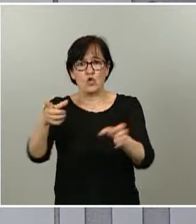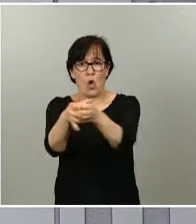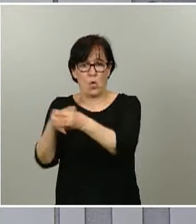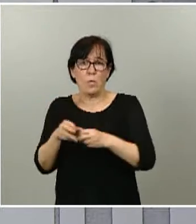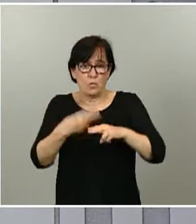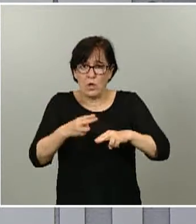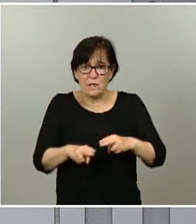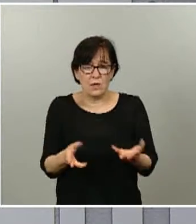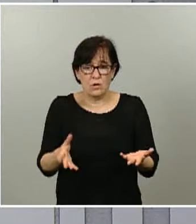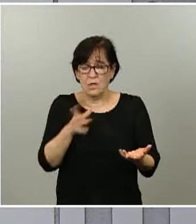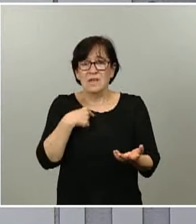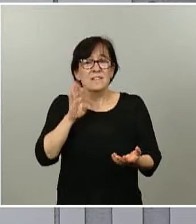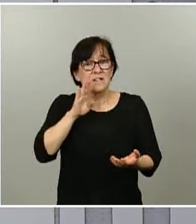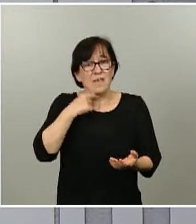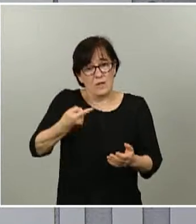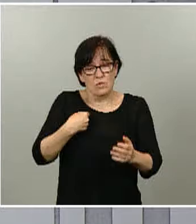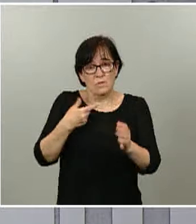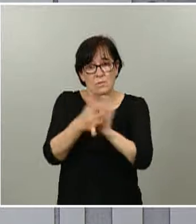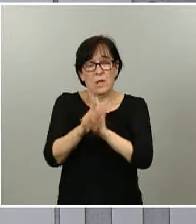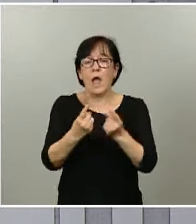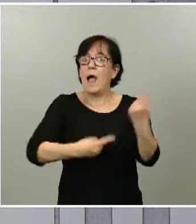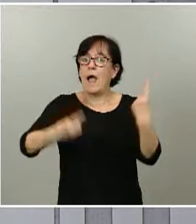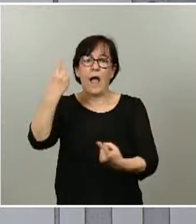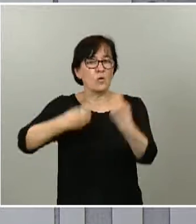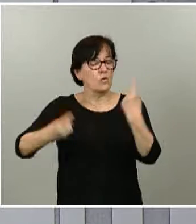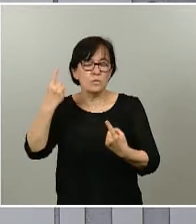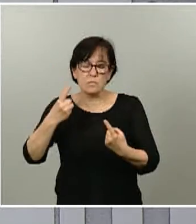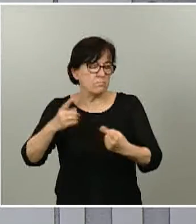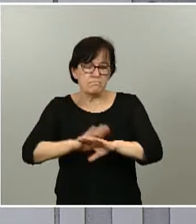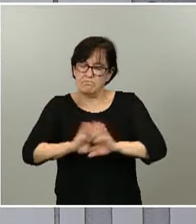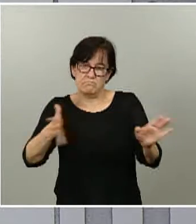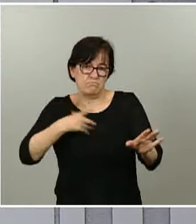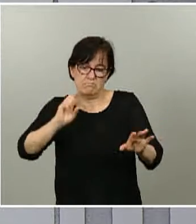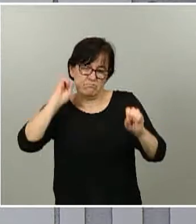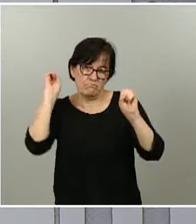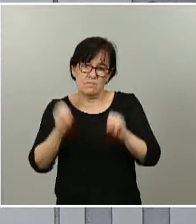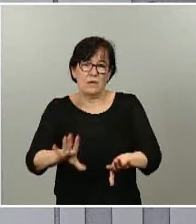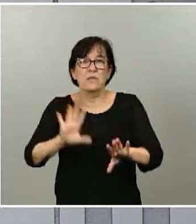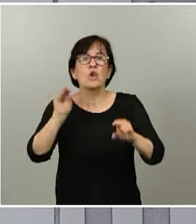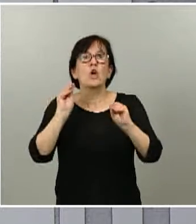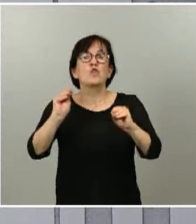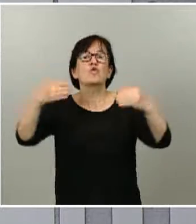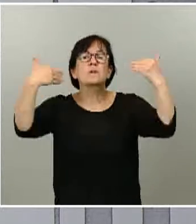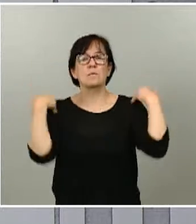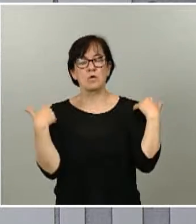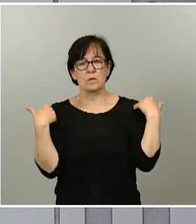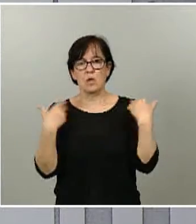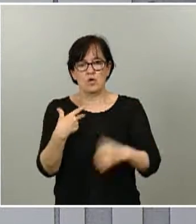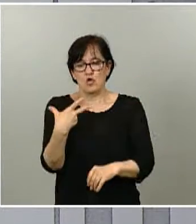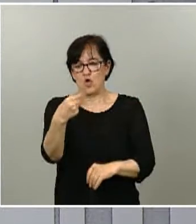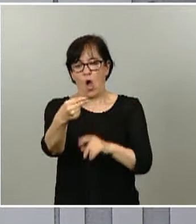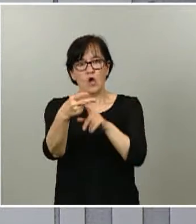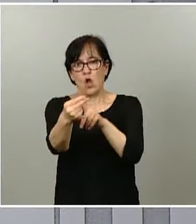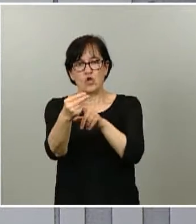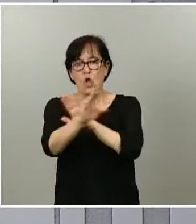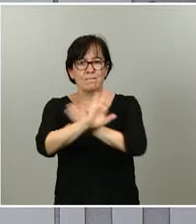como le he dicho anteriormente, hay algunos que han dimitido claramente de sus responsabilidades, que están en el no a toda costa, que